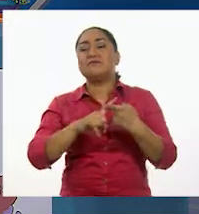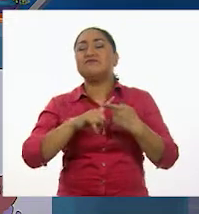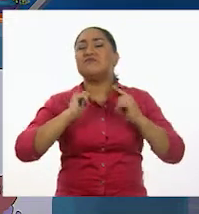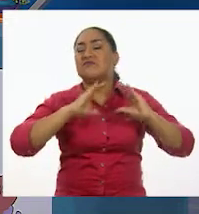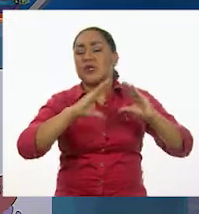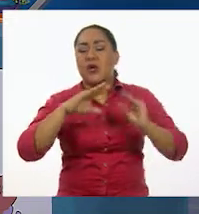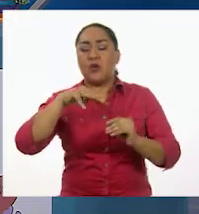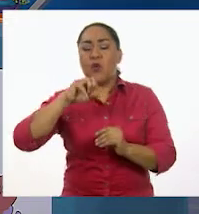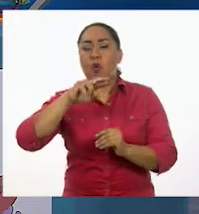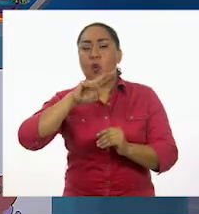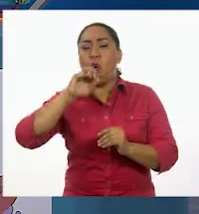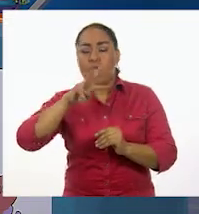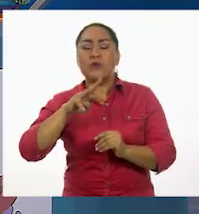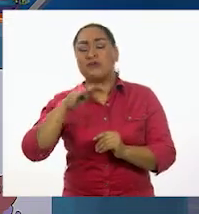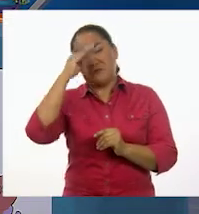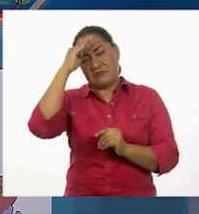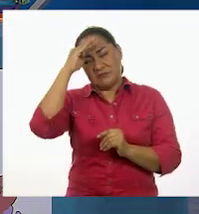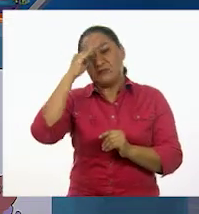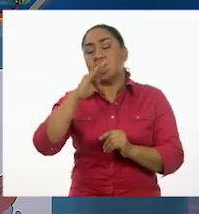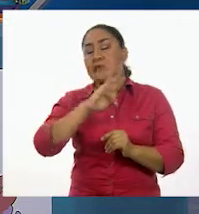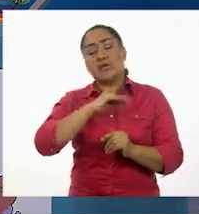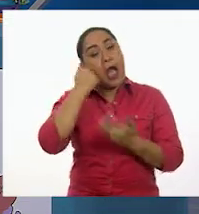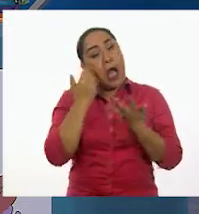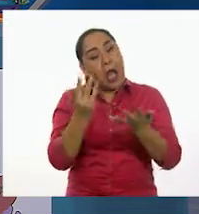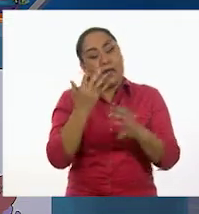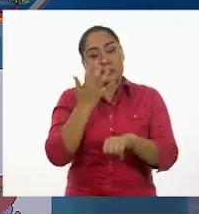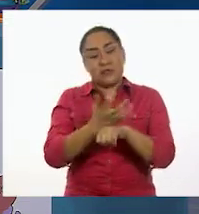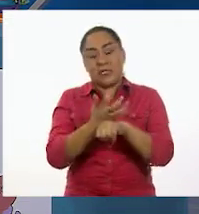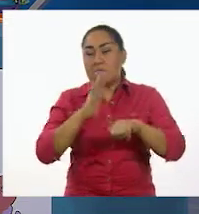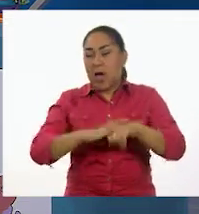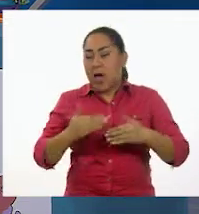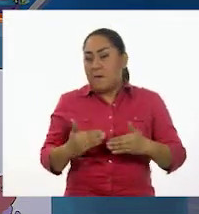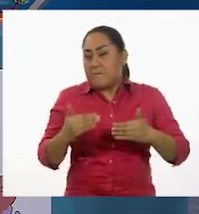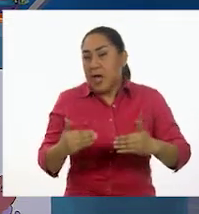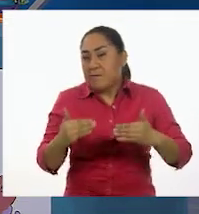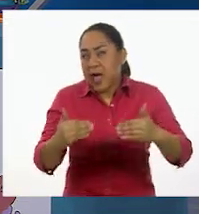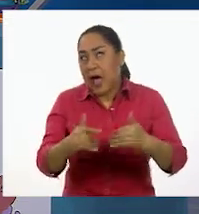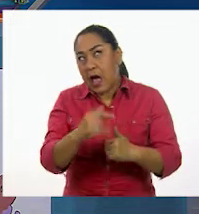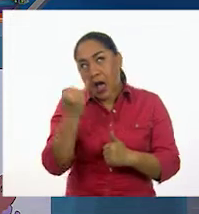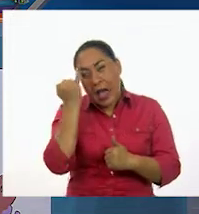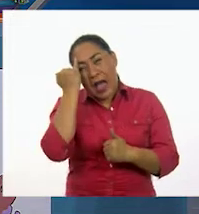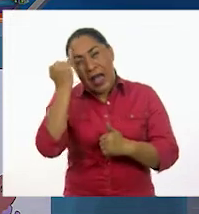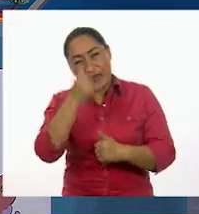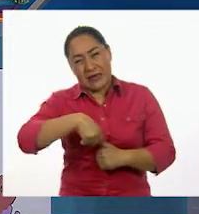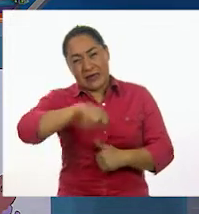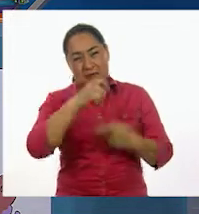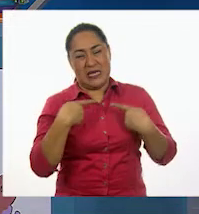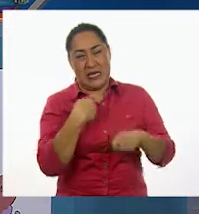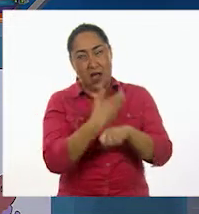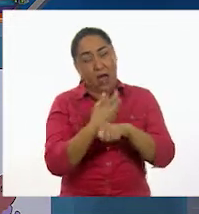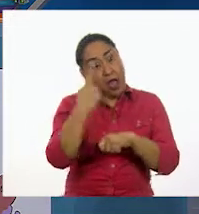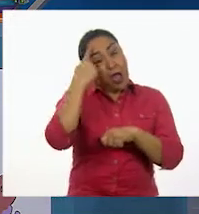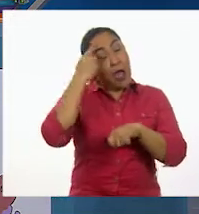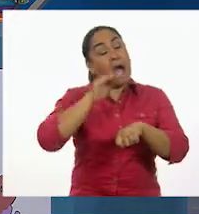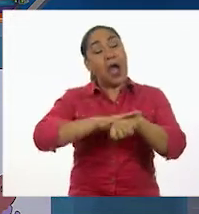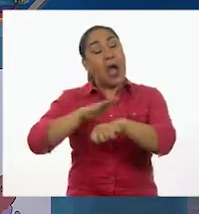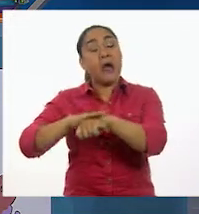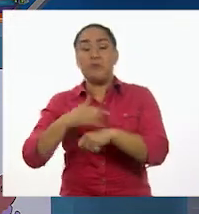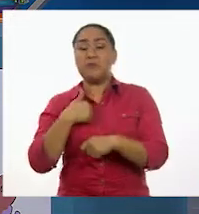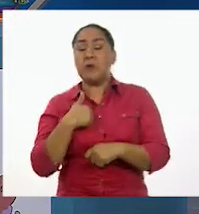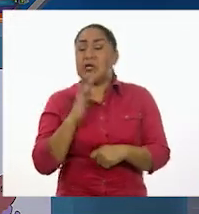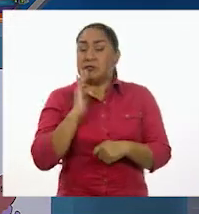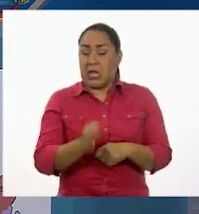Monroe, que justificaba el deseo expansionista que tenía Estados Unidos o el pretexto que usaron los colonos al decir que ellos habían aceptado estar